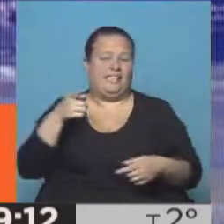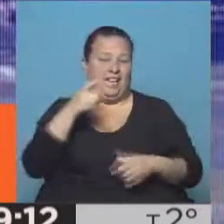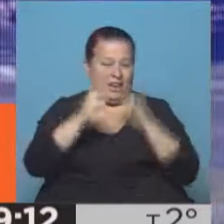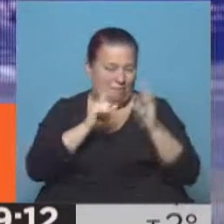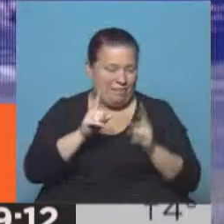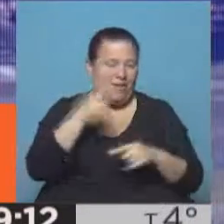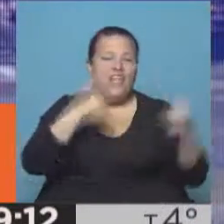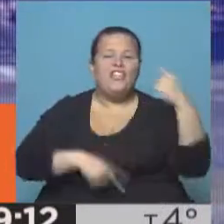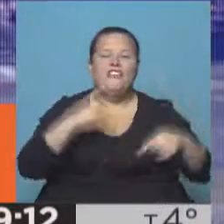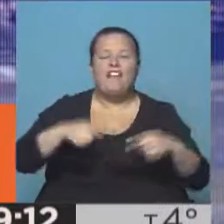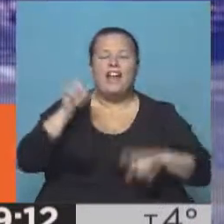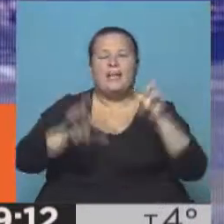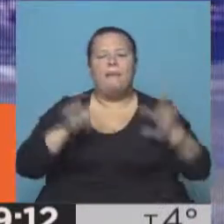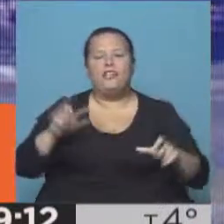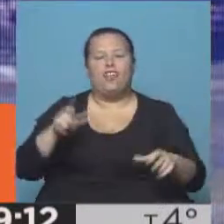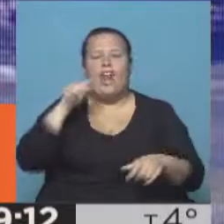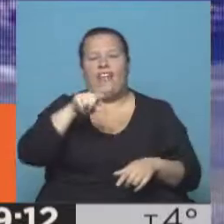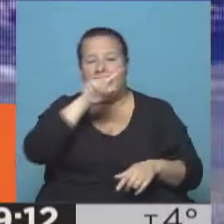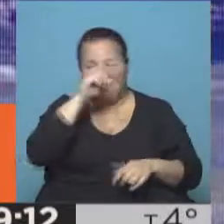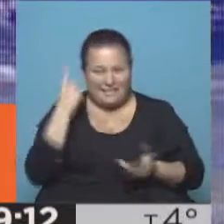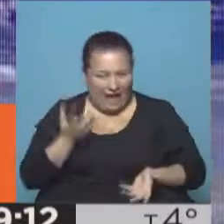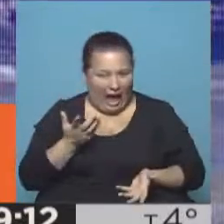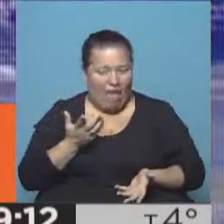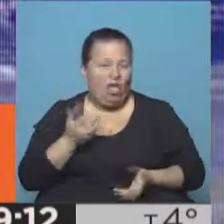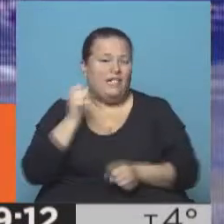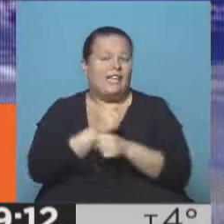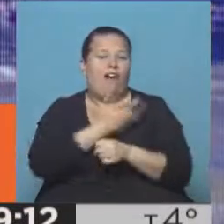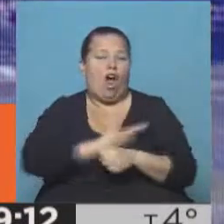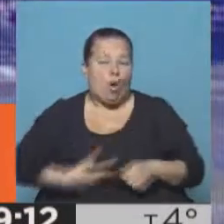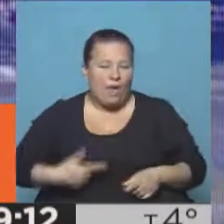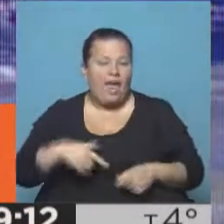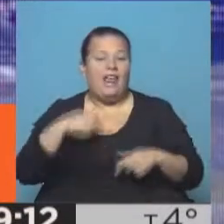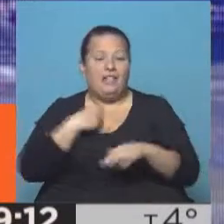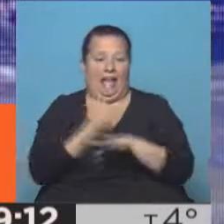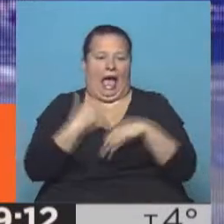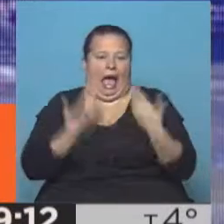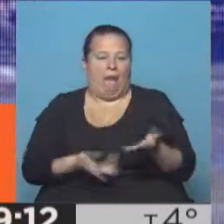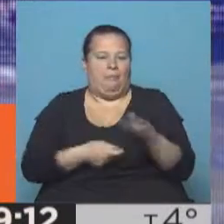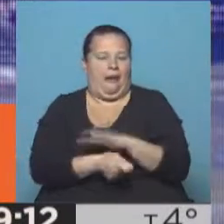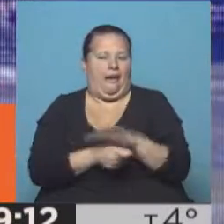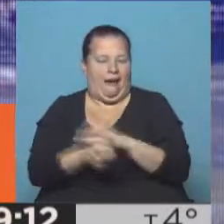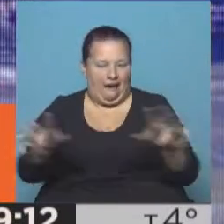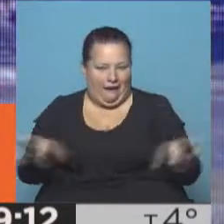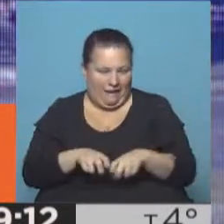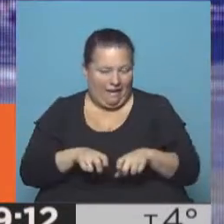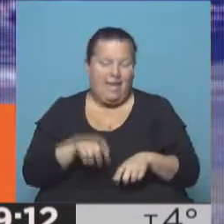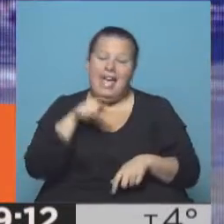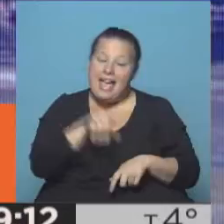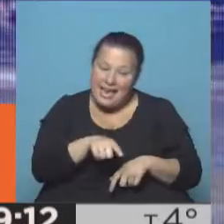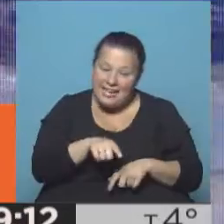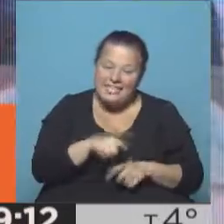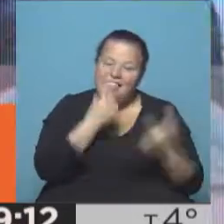ustedes adelantaban, distintos agentes del Estado, ¿no? Funcionarios que se sirven de su cargo para cometer ilícitos. Y esa es